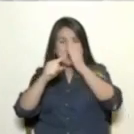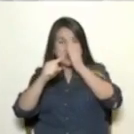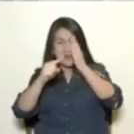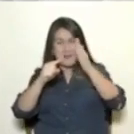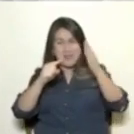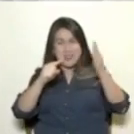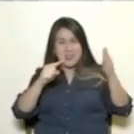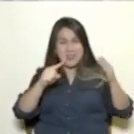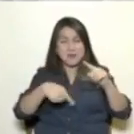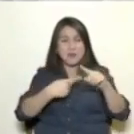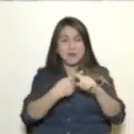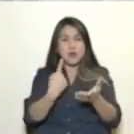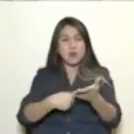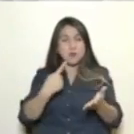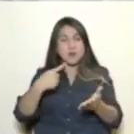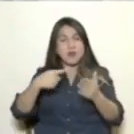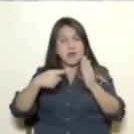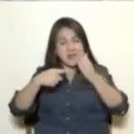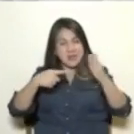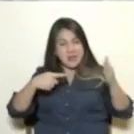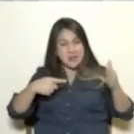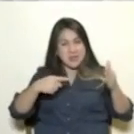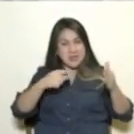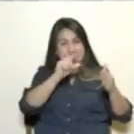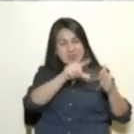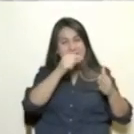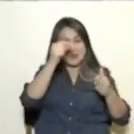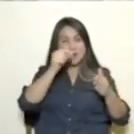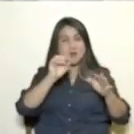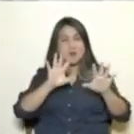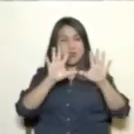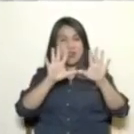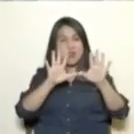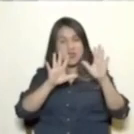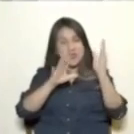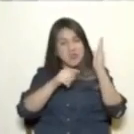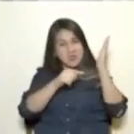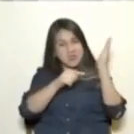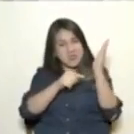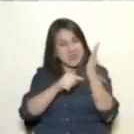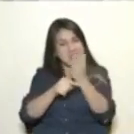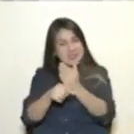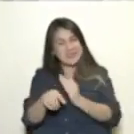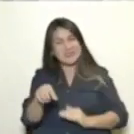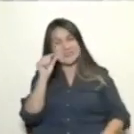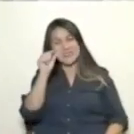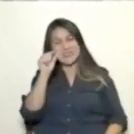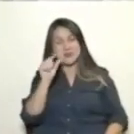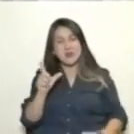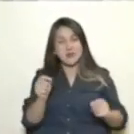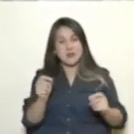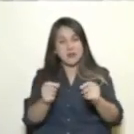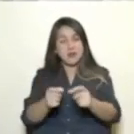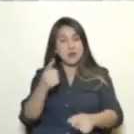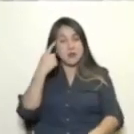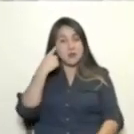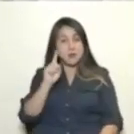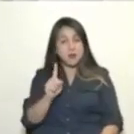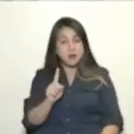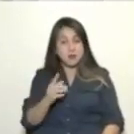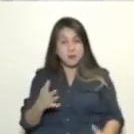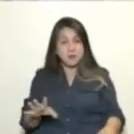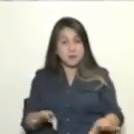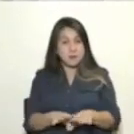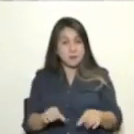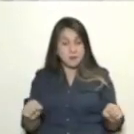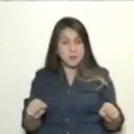por 1000, y de esos 1000 toma 10 pedacitos, y ese es el porte del virus. Pero que una vez que